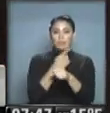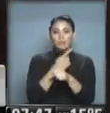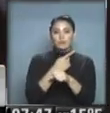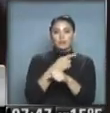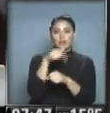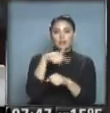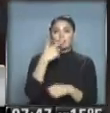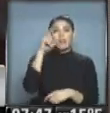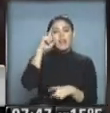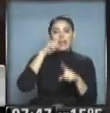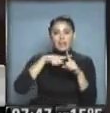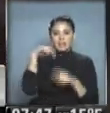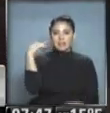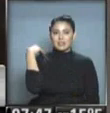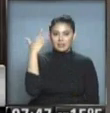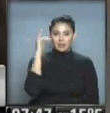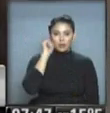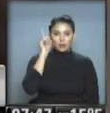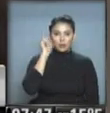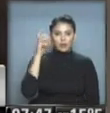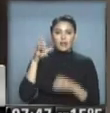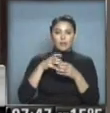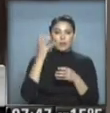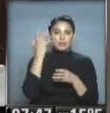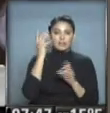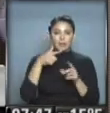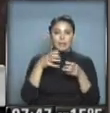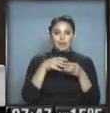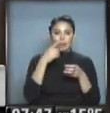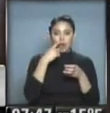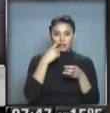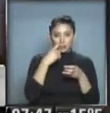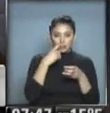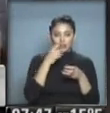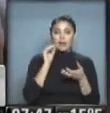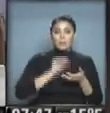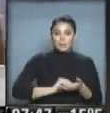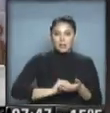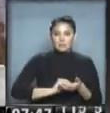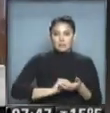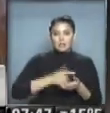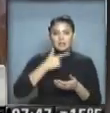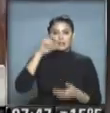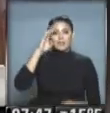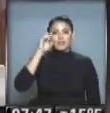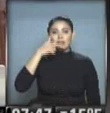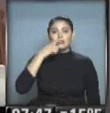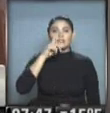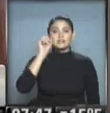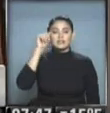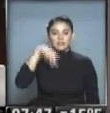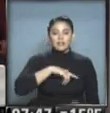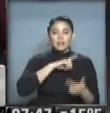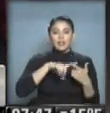el ex delantero goleador de Tigre y River, por supuesto, además de Sebastián Washington Abreu,